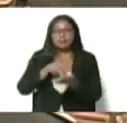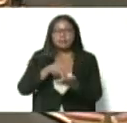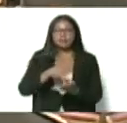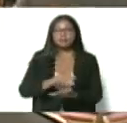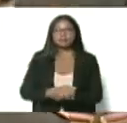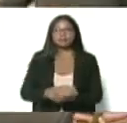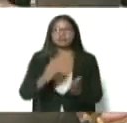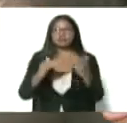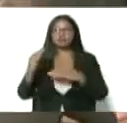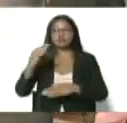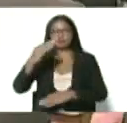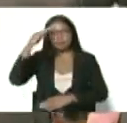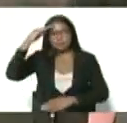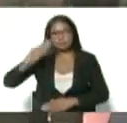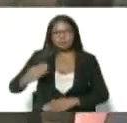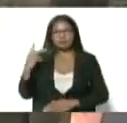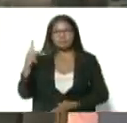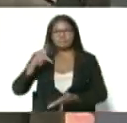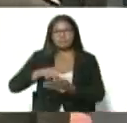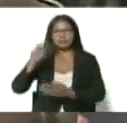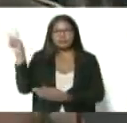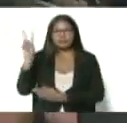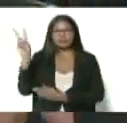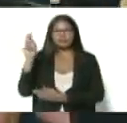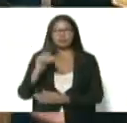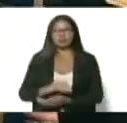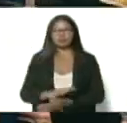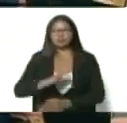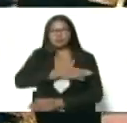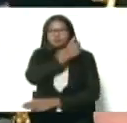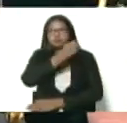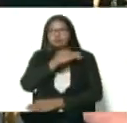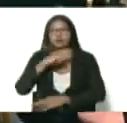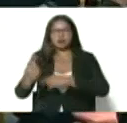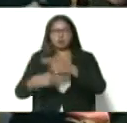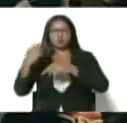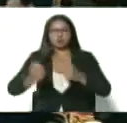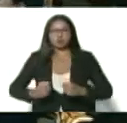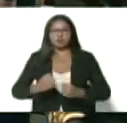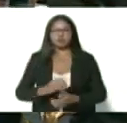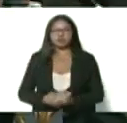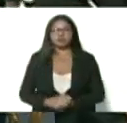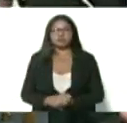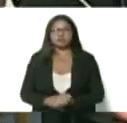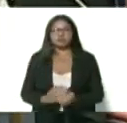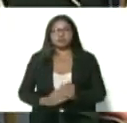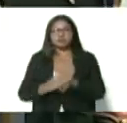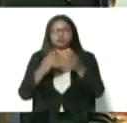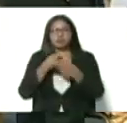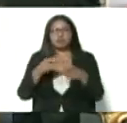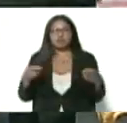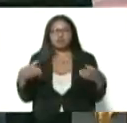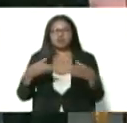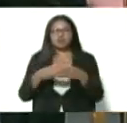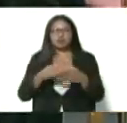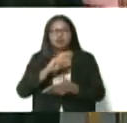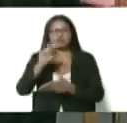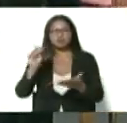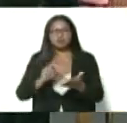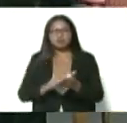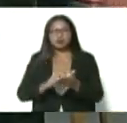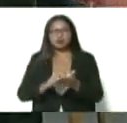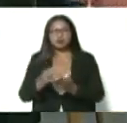alto mando militar de venezuela alto mando militar revolucionario del director general de la oficina nacional